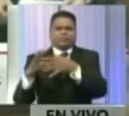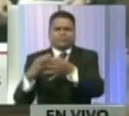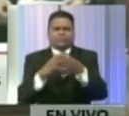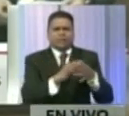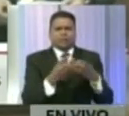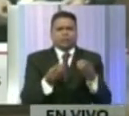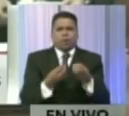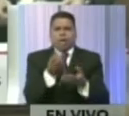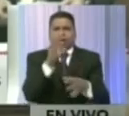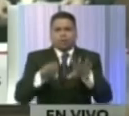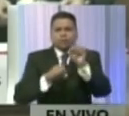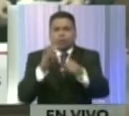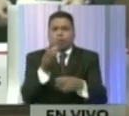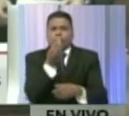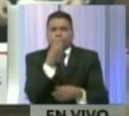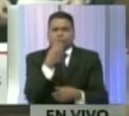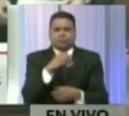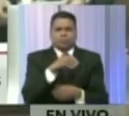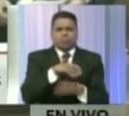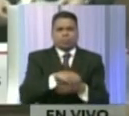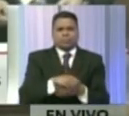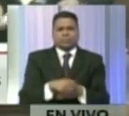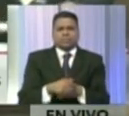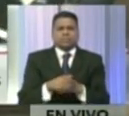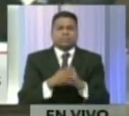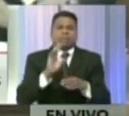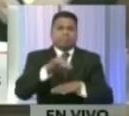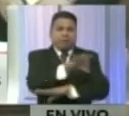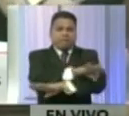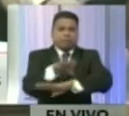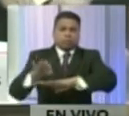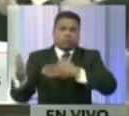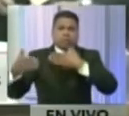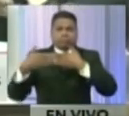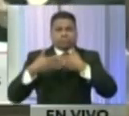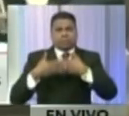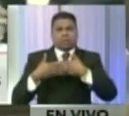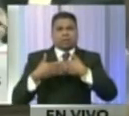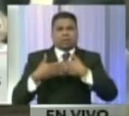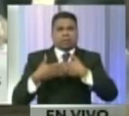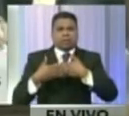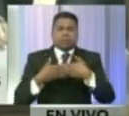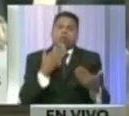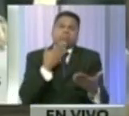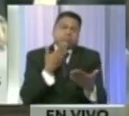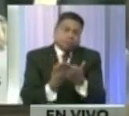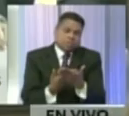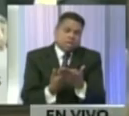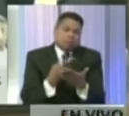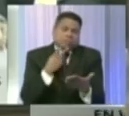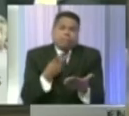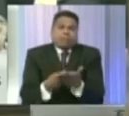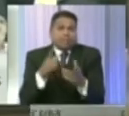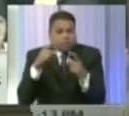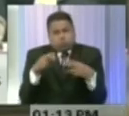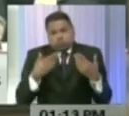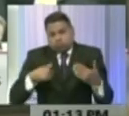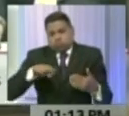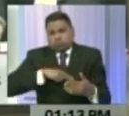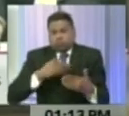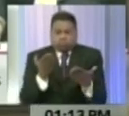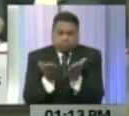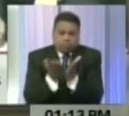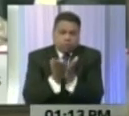insumos nacionales, levantamiento del cierre de frontera, está planteando, una medida que están planteando y que estamos estudiando, modificaciones del